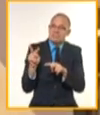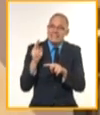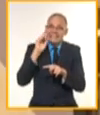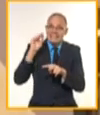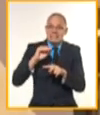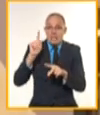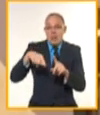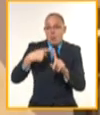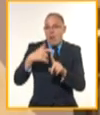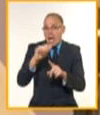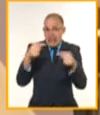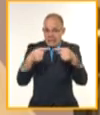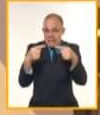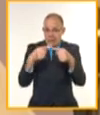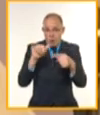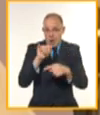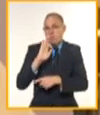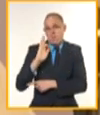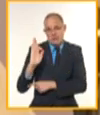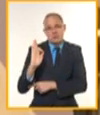también.